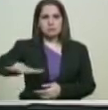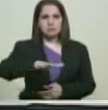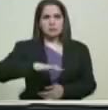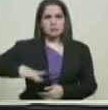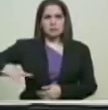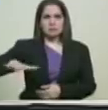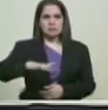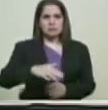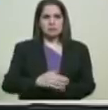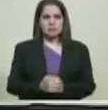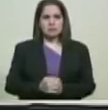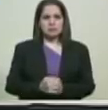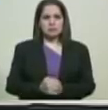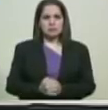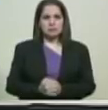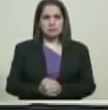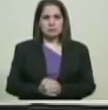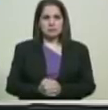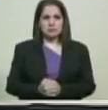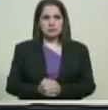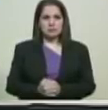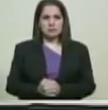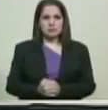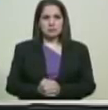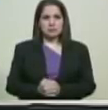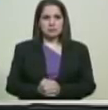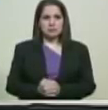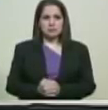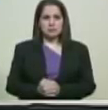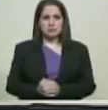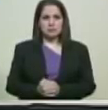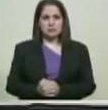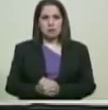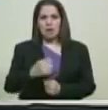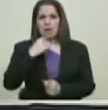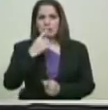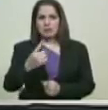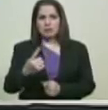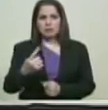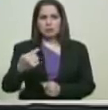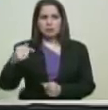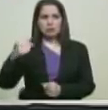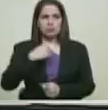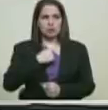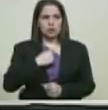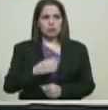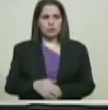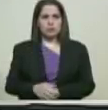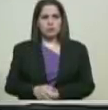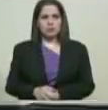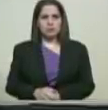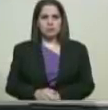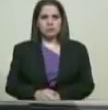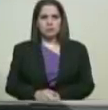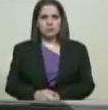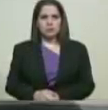que yo soy un dictador para promover un golpe de Estado. Han dicho que yo soy un dictador para promover una intervención.